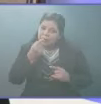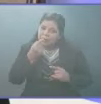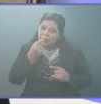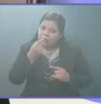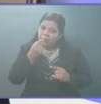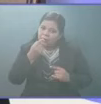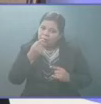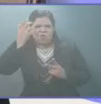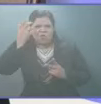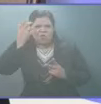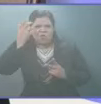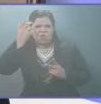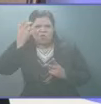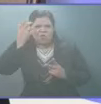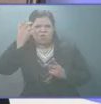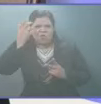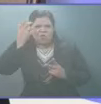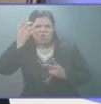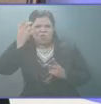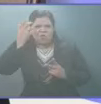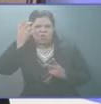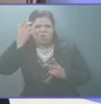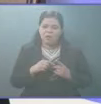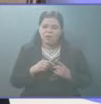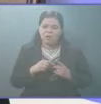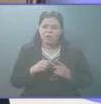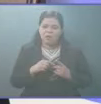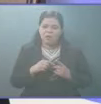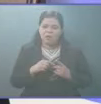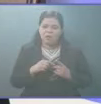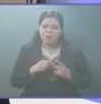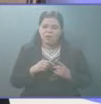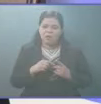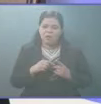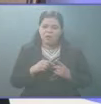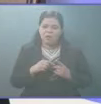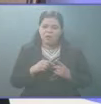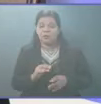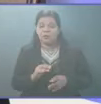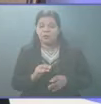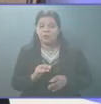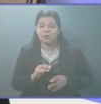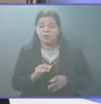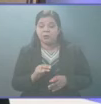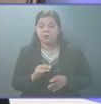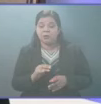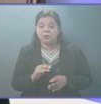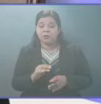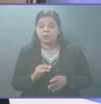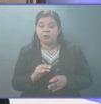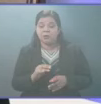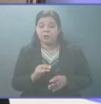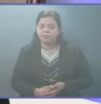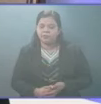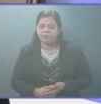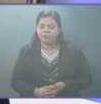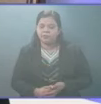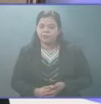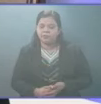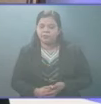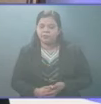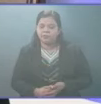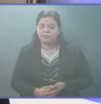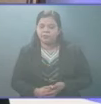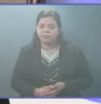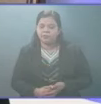muy enojado, ¿verdad? Porque el contacto con la realidad se va perdiendo a medida que usted tiene un deterioro cognitivo o una demencia. Sí,